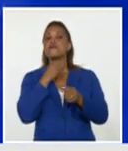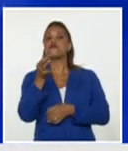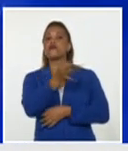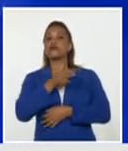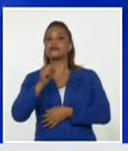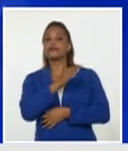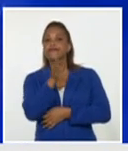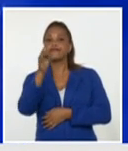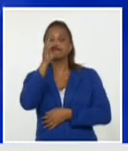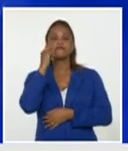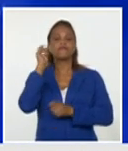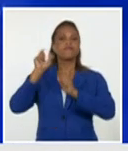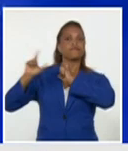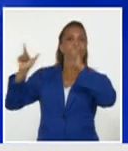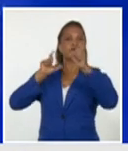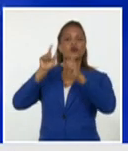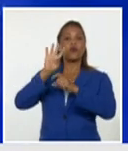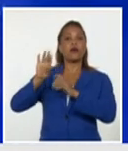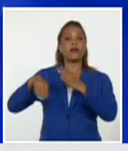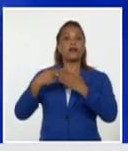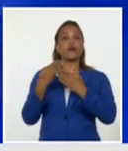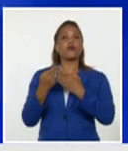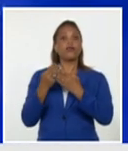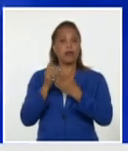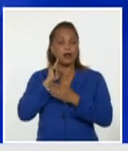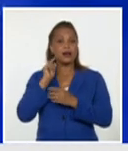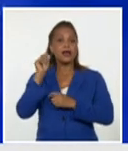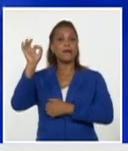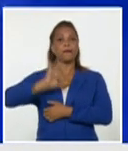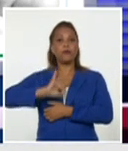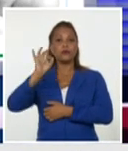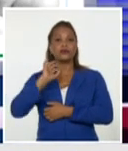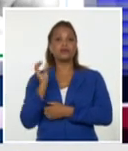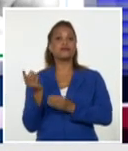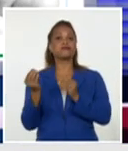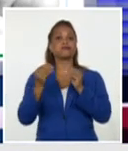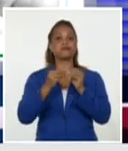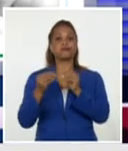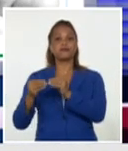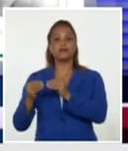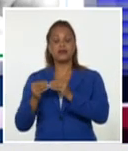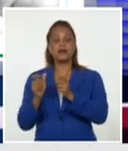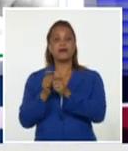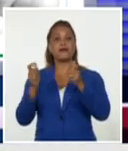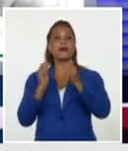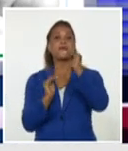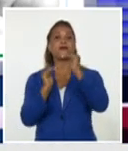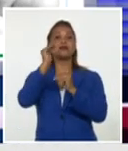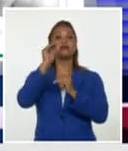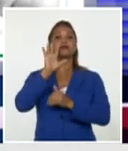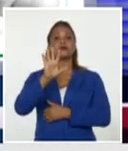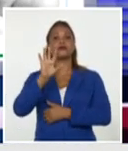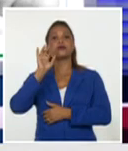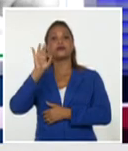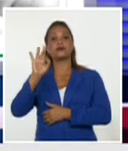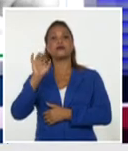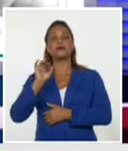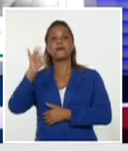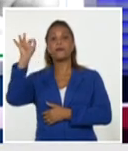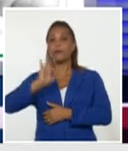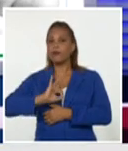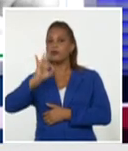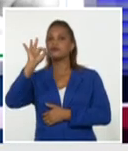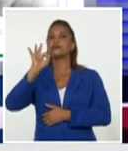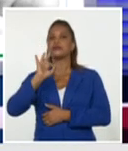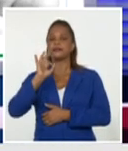pues solo en 4 días, doctor, la tasa de incidencia de ese municipio está por encima del 58% y se